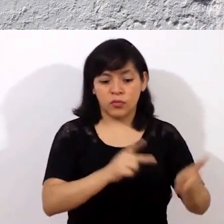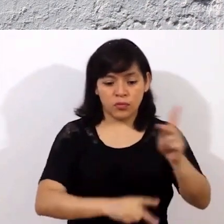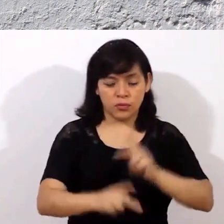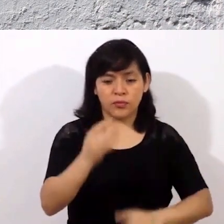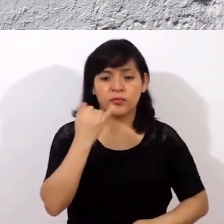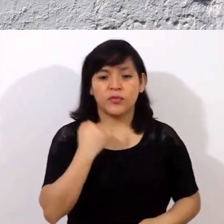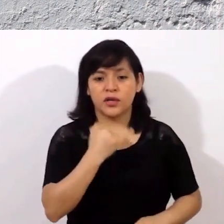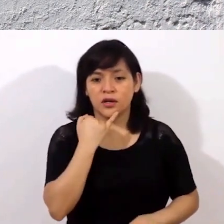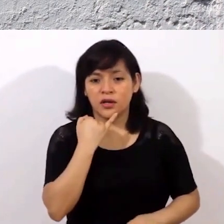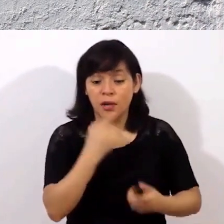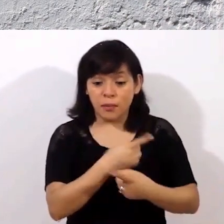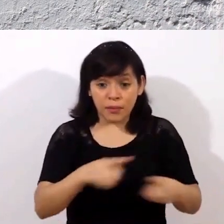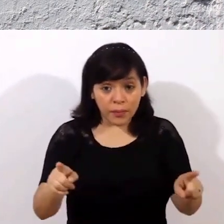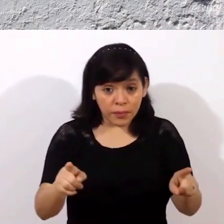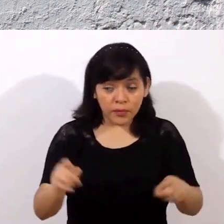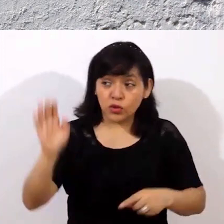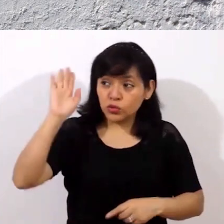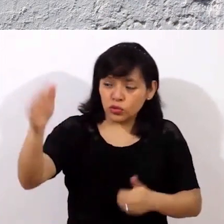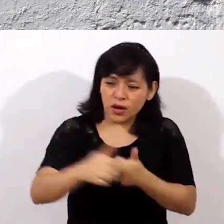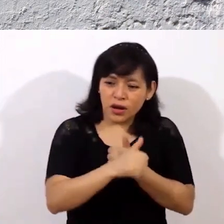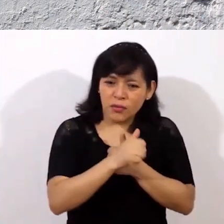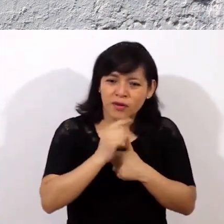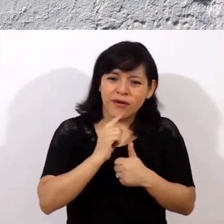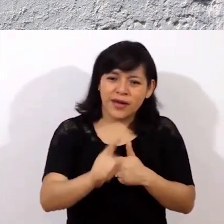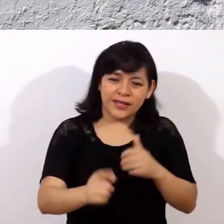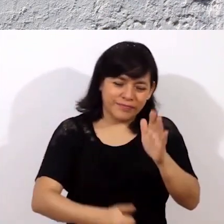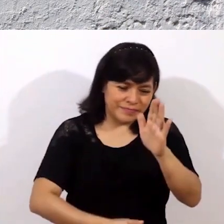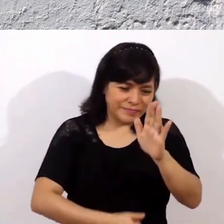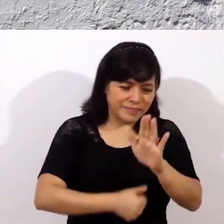es infinitamente más alto, aunque